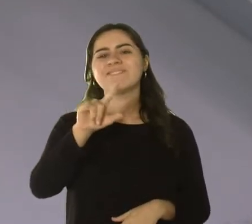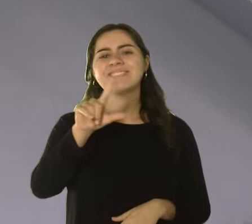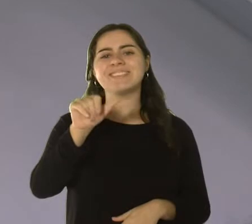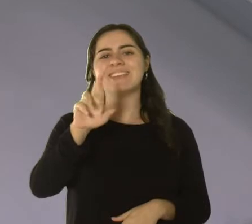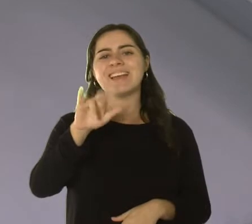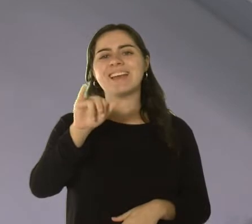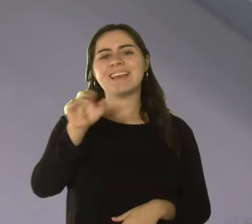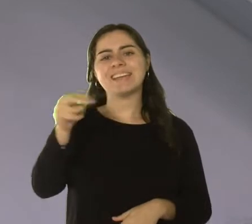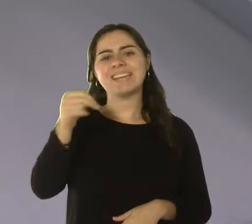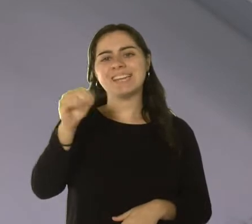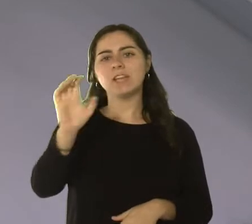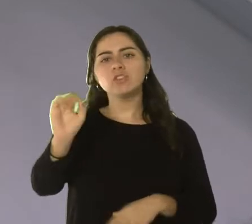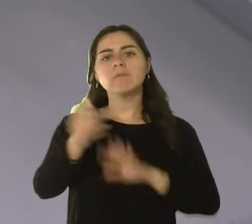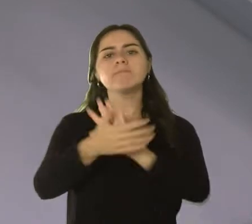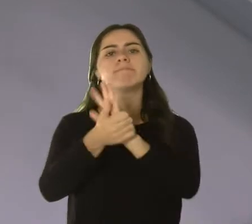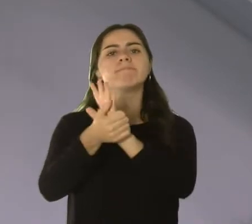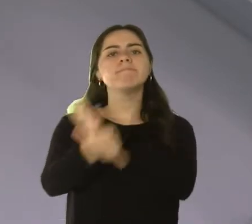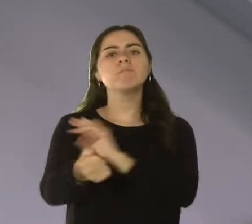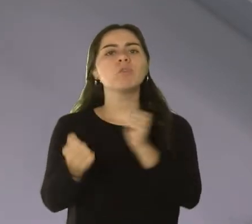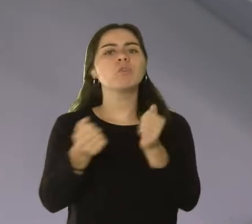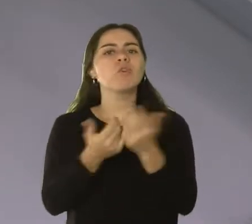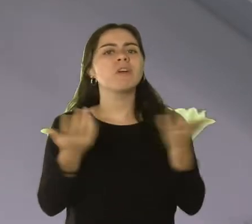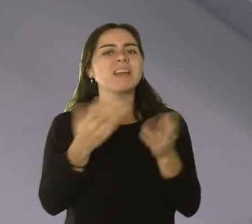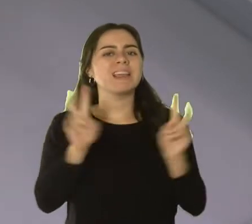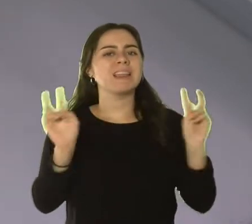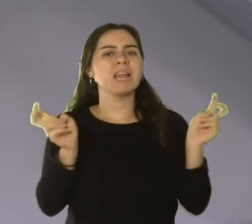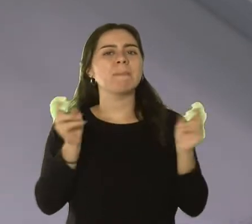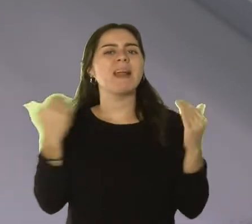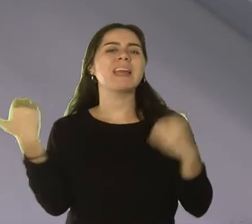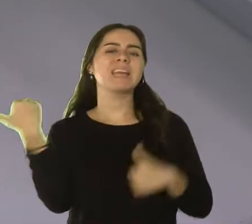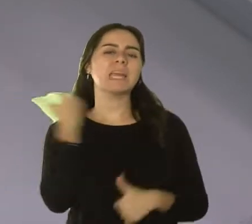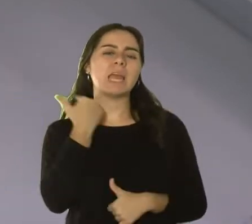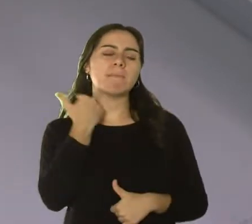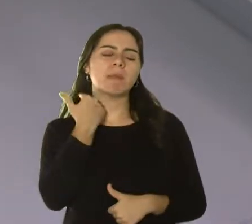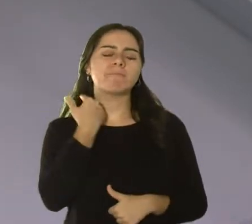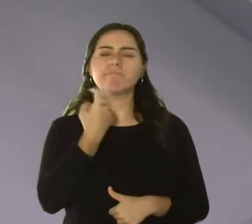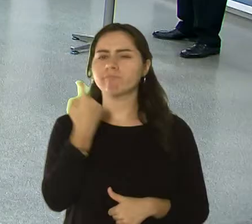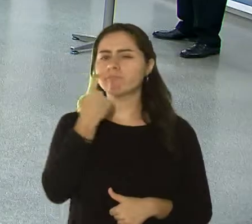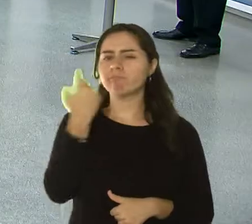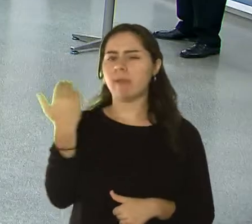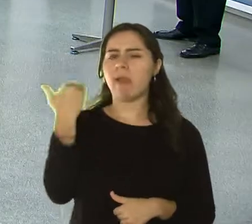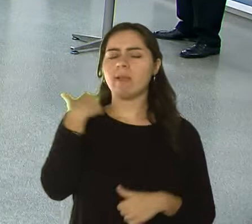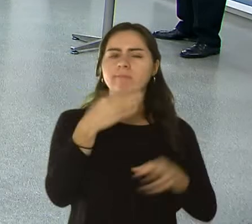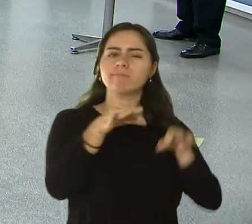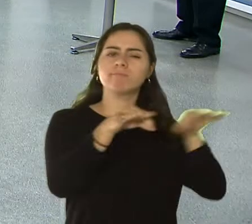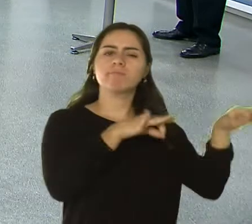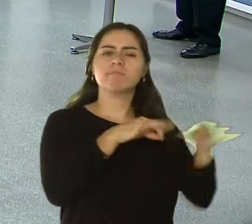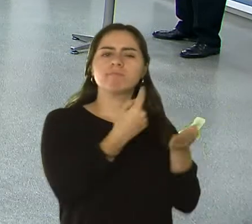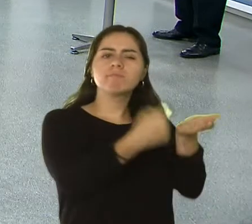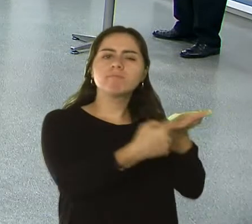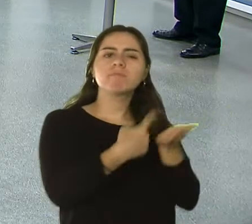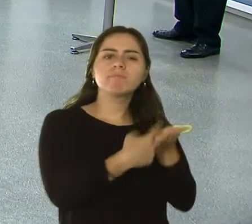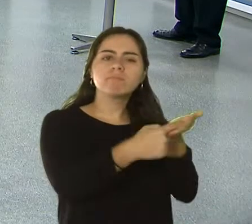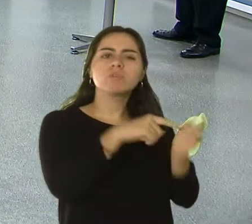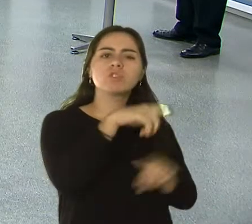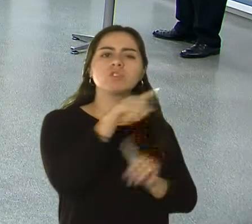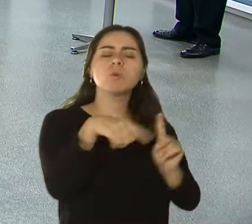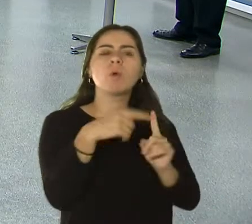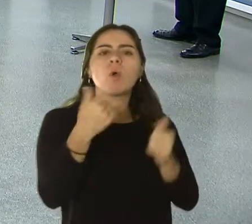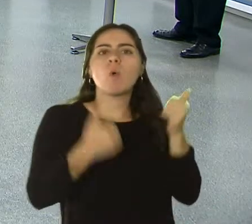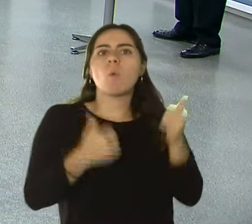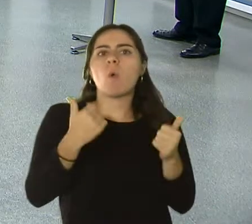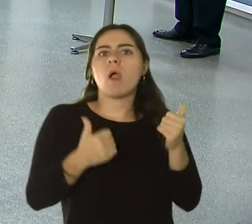Asociados, expertos en quiebra. Y nos habíamos quedado en el segmento anterior, licenciado, dialogando sobre cuáles son